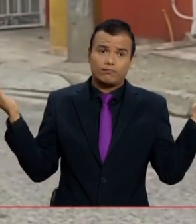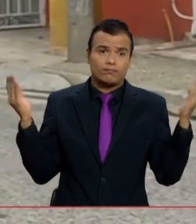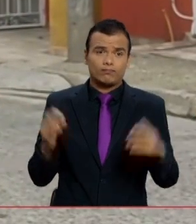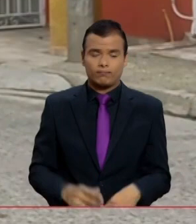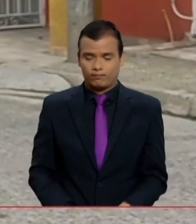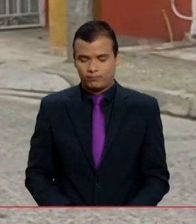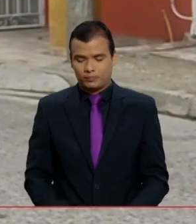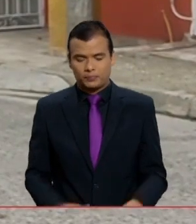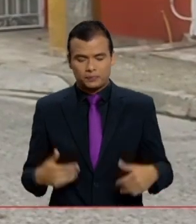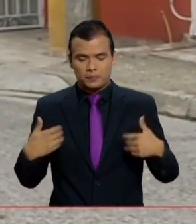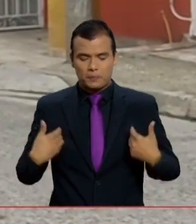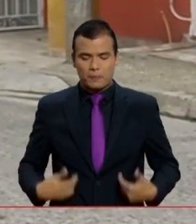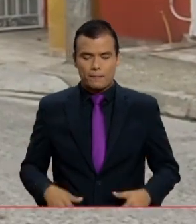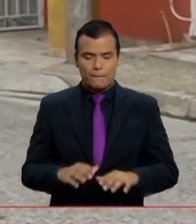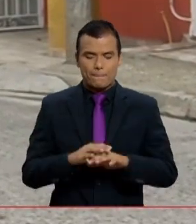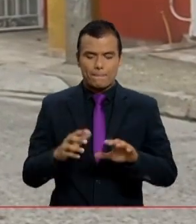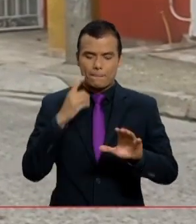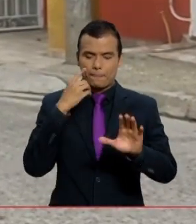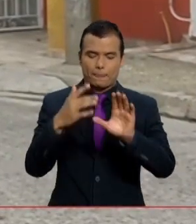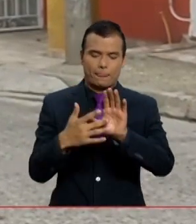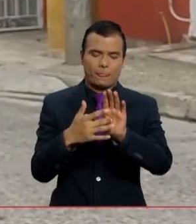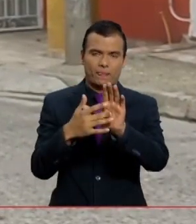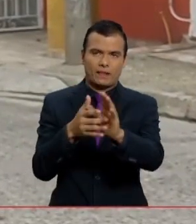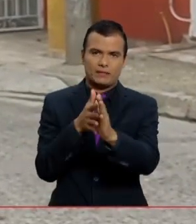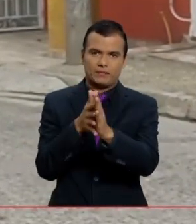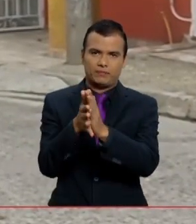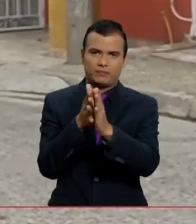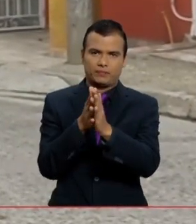Noticias hasta ahora. Panorama en el departamento del Chocó.